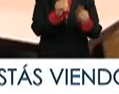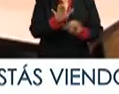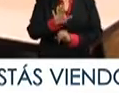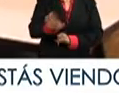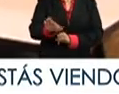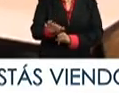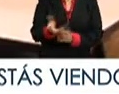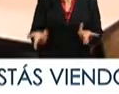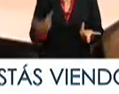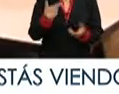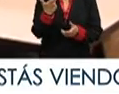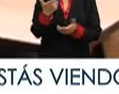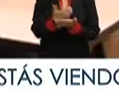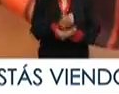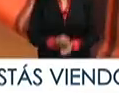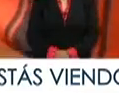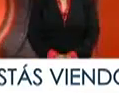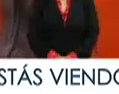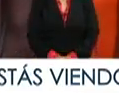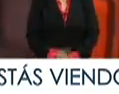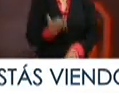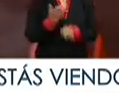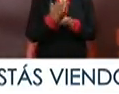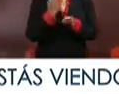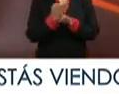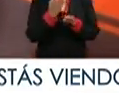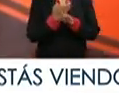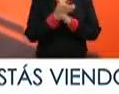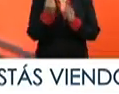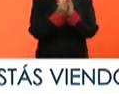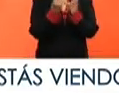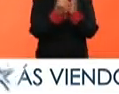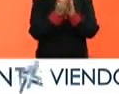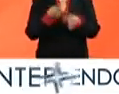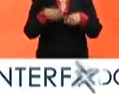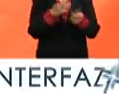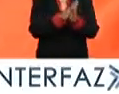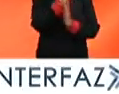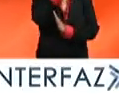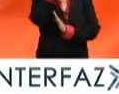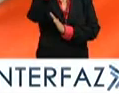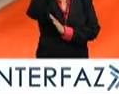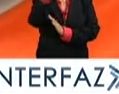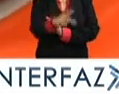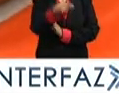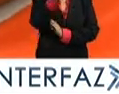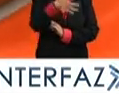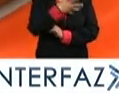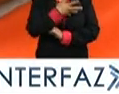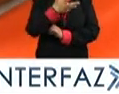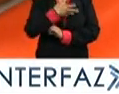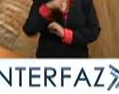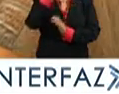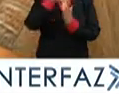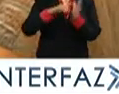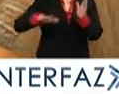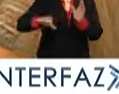independiente económicamente. Actualmente, el curso se brinda en la Biblioteca México, ya que cuenta con las